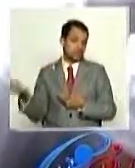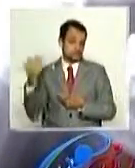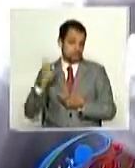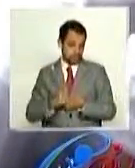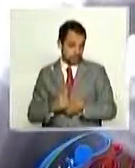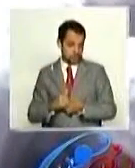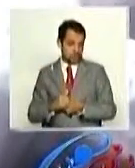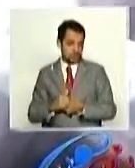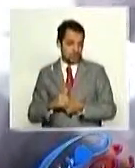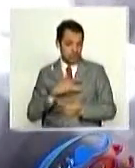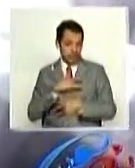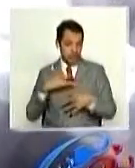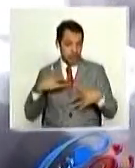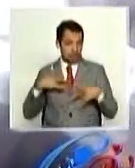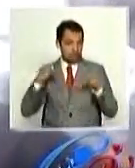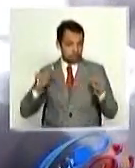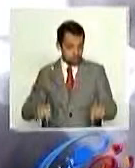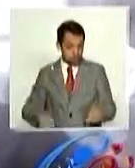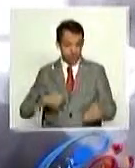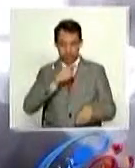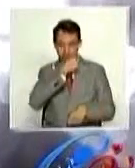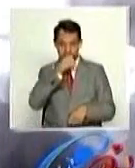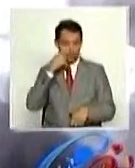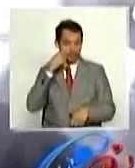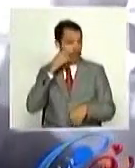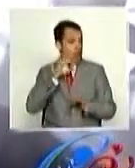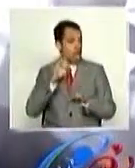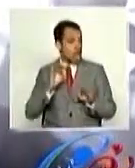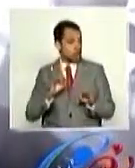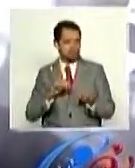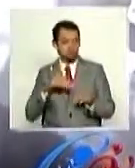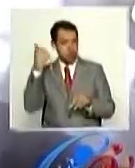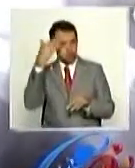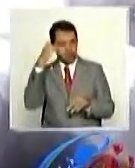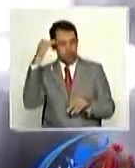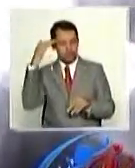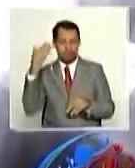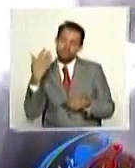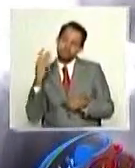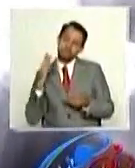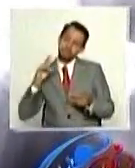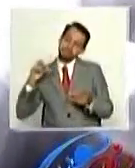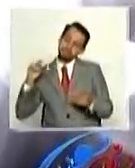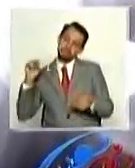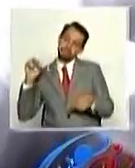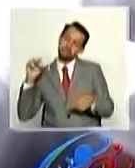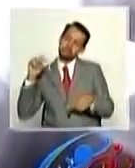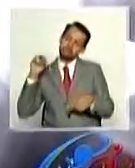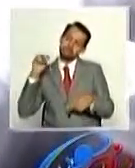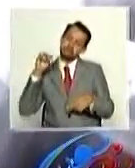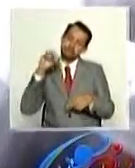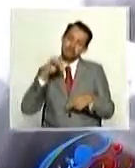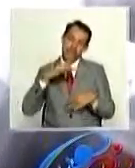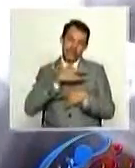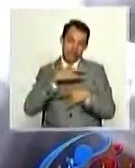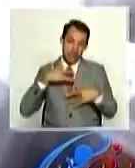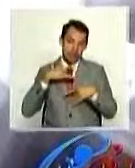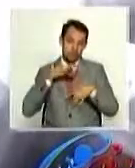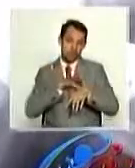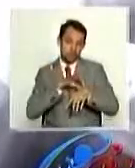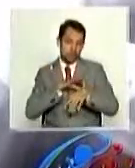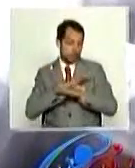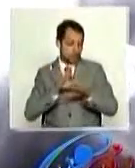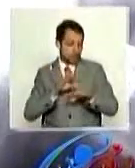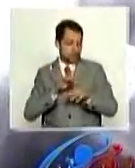venía en ningún momento a una revisión odontológica, llega a parque médico buscando los servicios del doctor Jorge